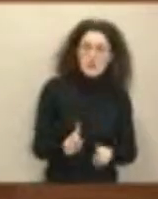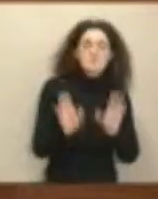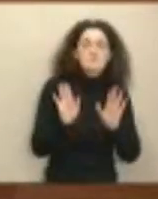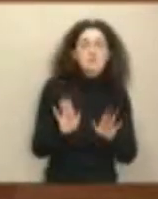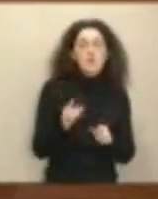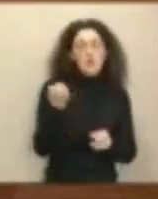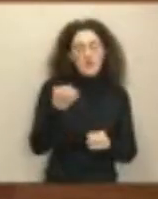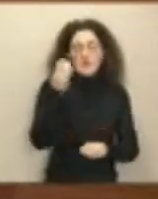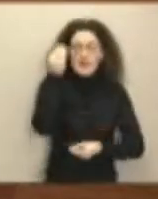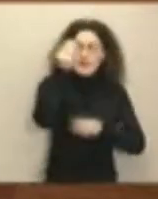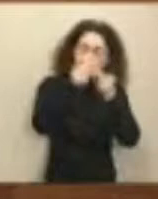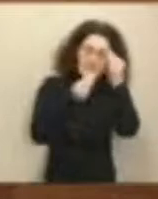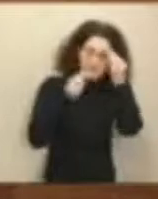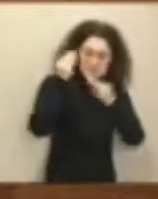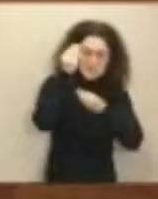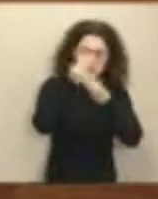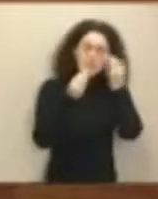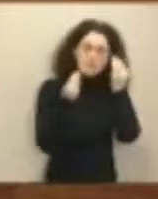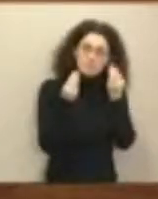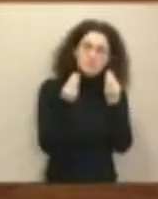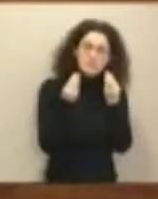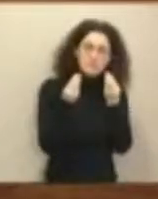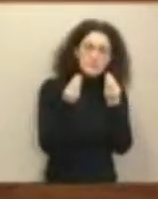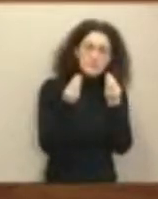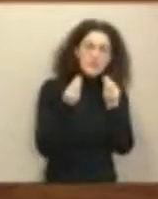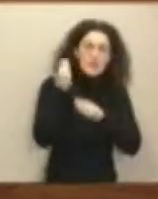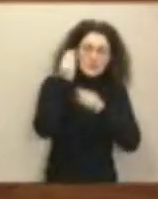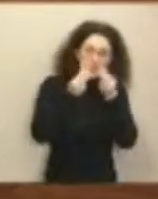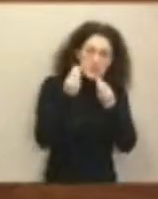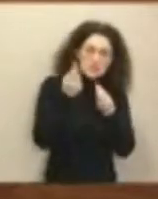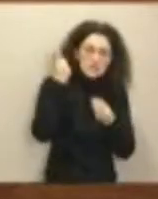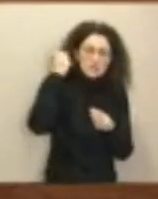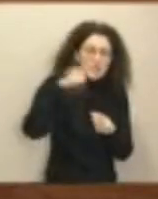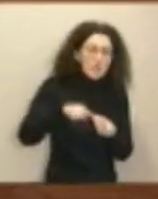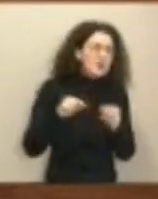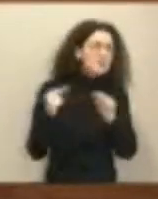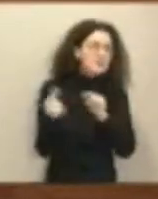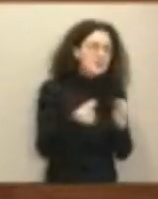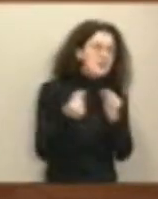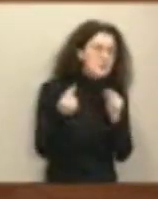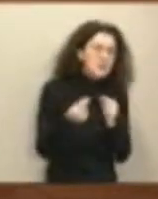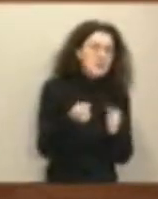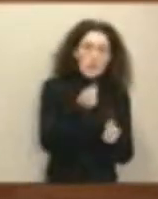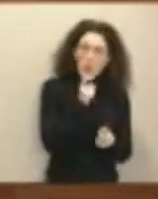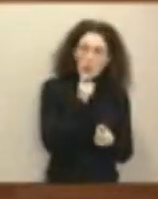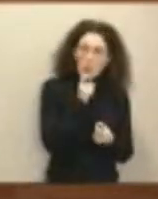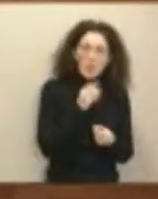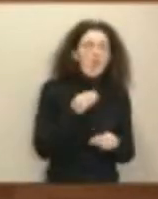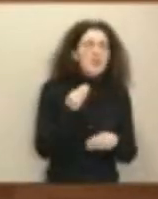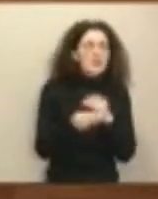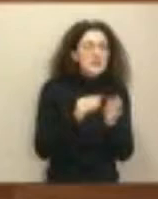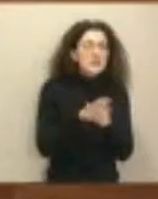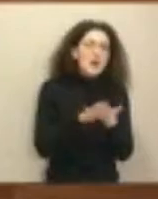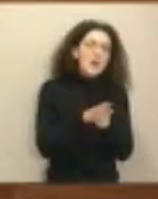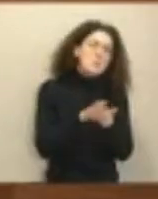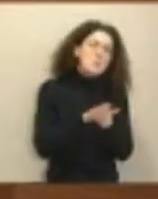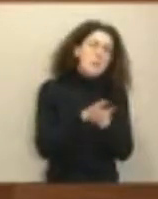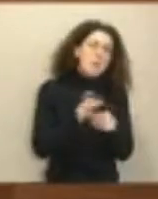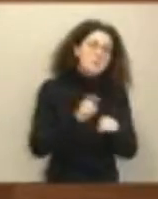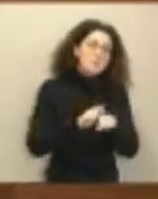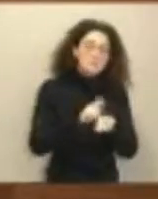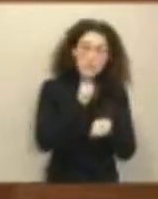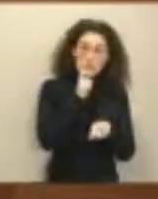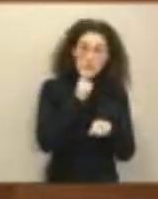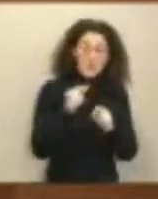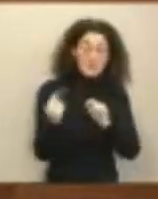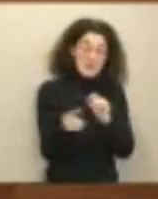una reflexión de cómo se abordó aquí este debate y en qué clave se abordó aquí este debate. El debate se